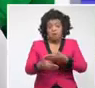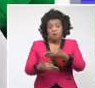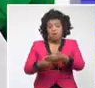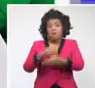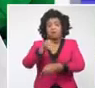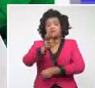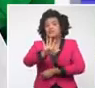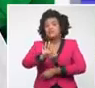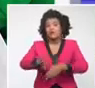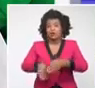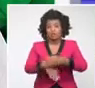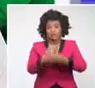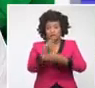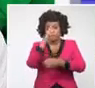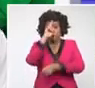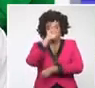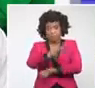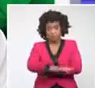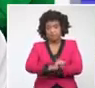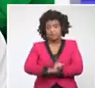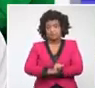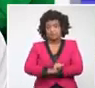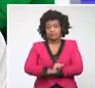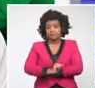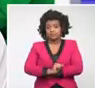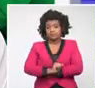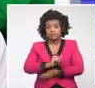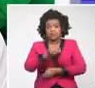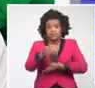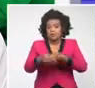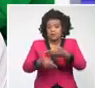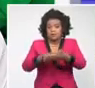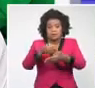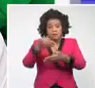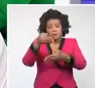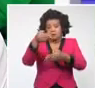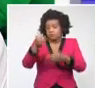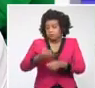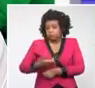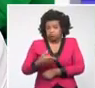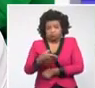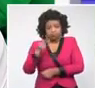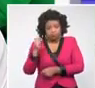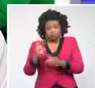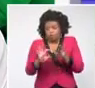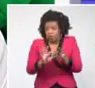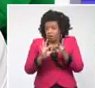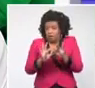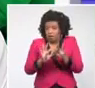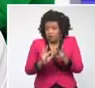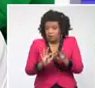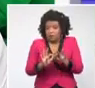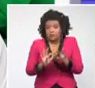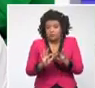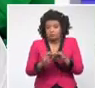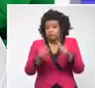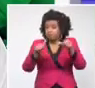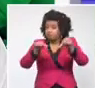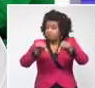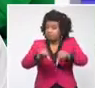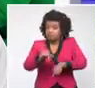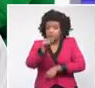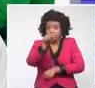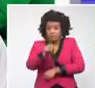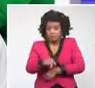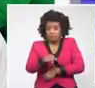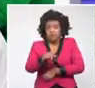de ingreso, teniendo en cuenta que fue una evolución muy rápida hacia la gravedad, el paciente